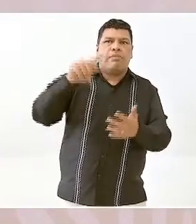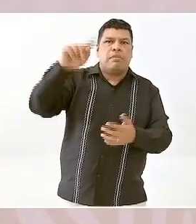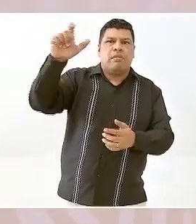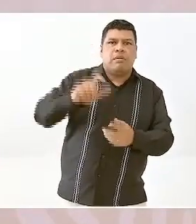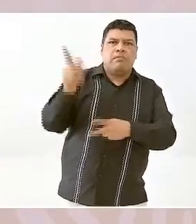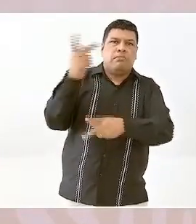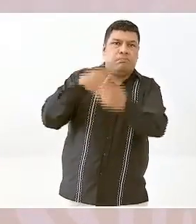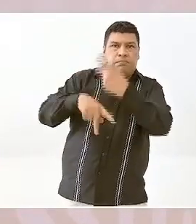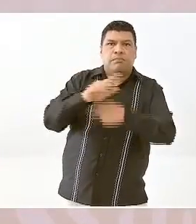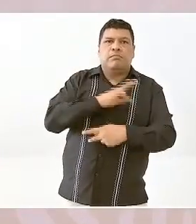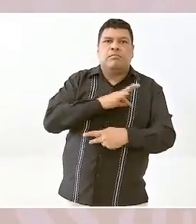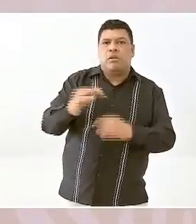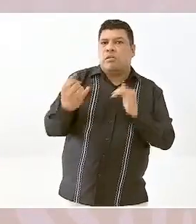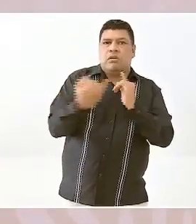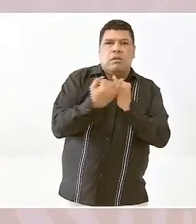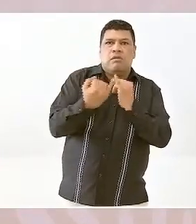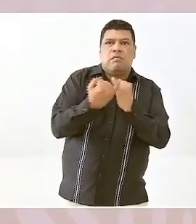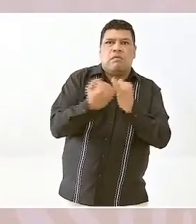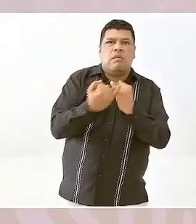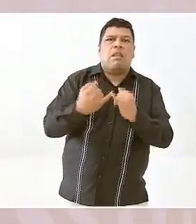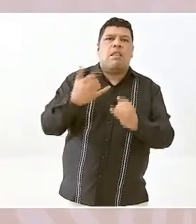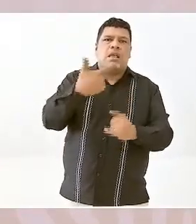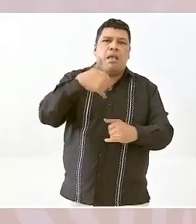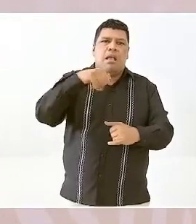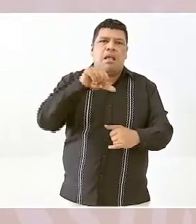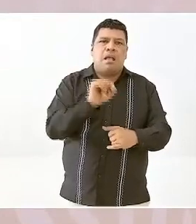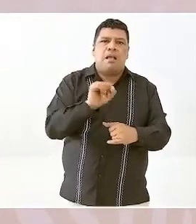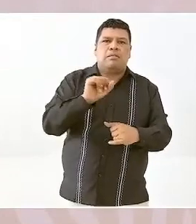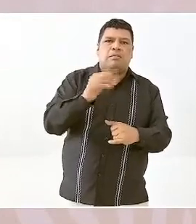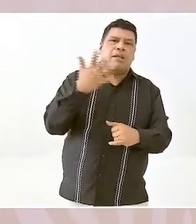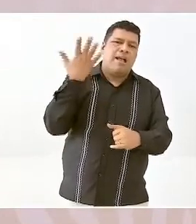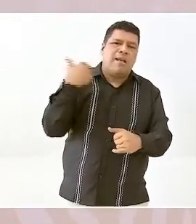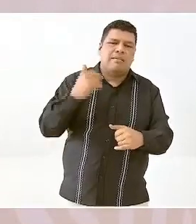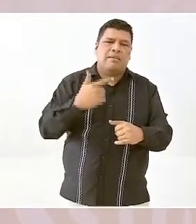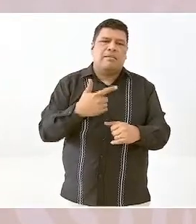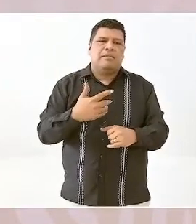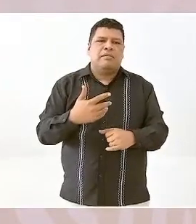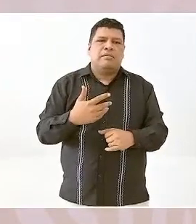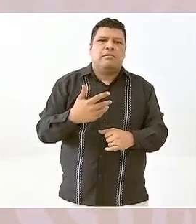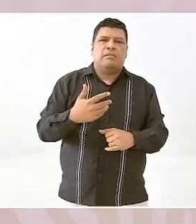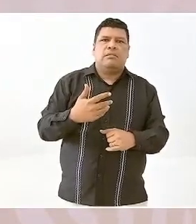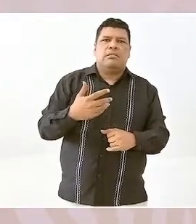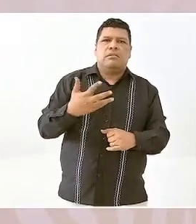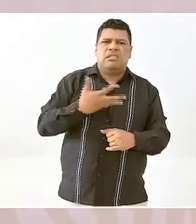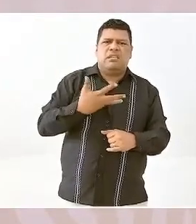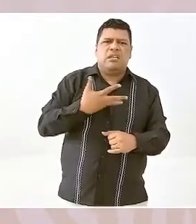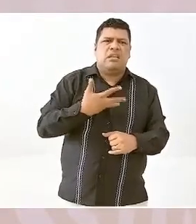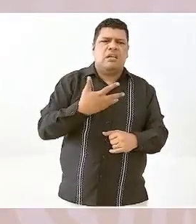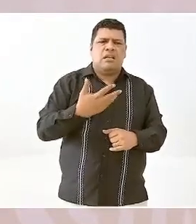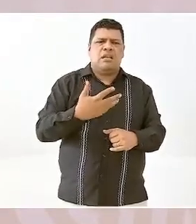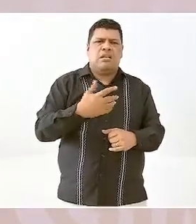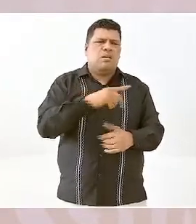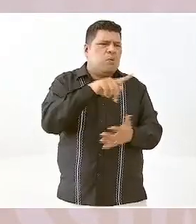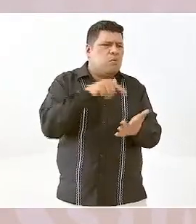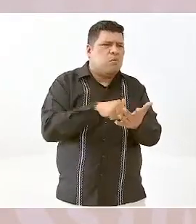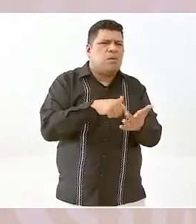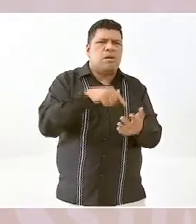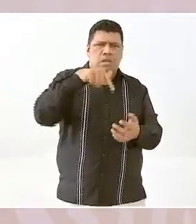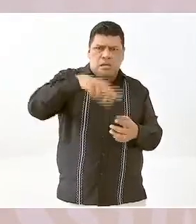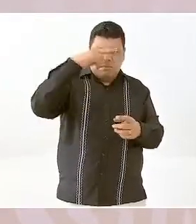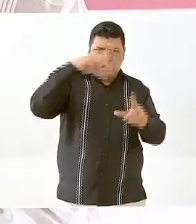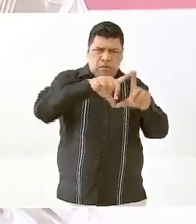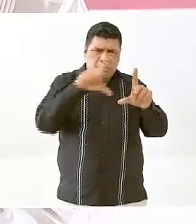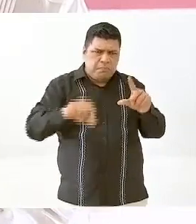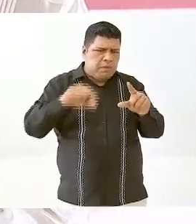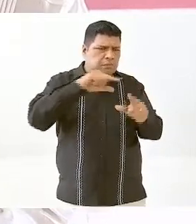o el gas que se está produciendo en los campos petroleros de nuestro